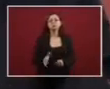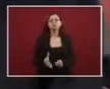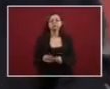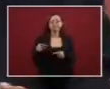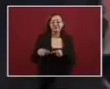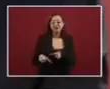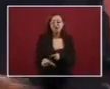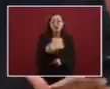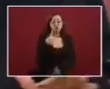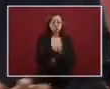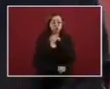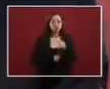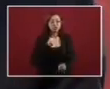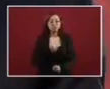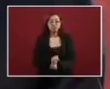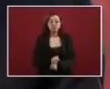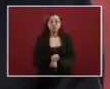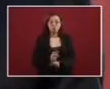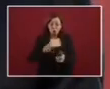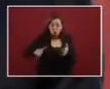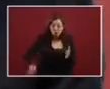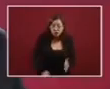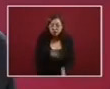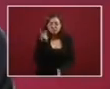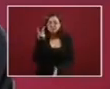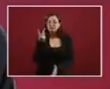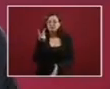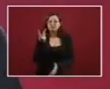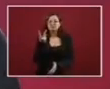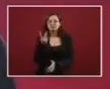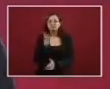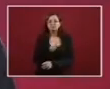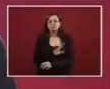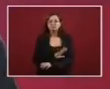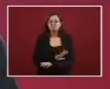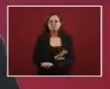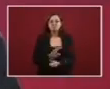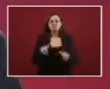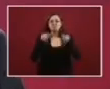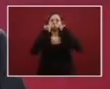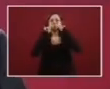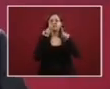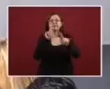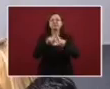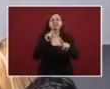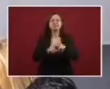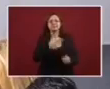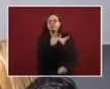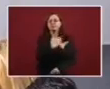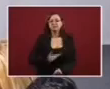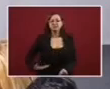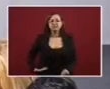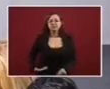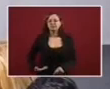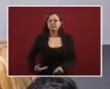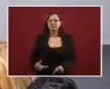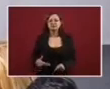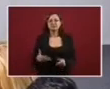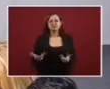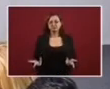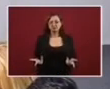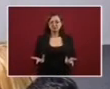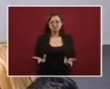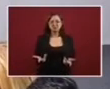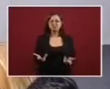después de esos años si sé quién esté en la presidencia y comprarse un avión